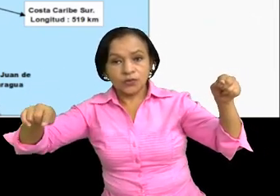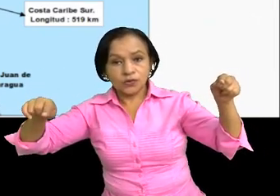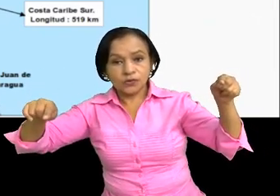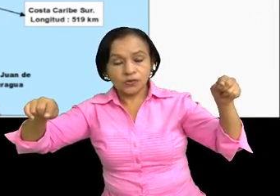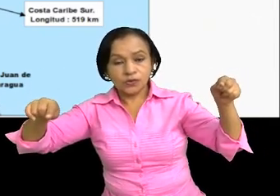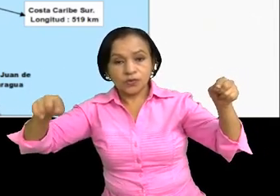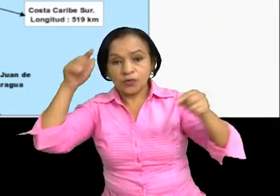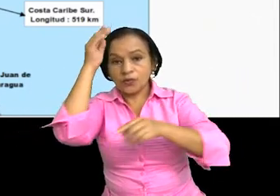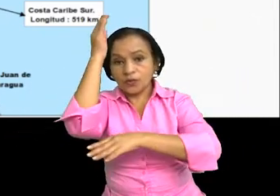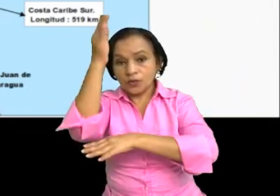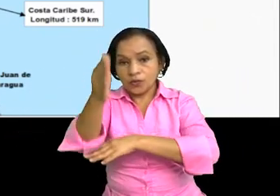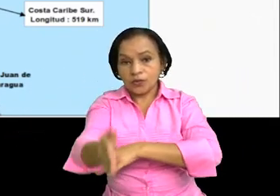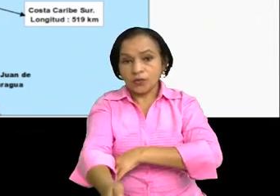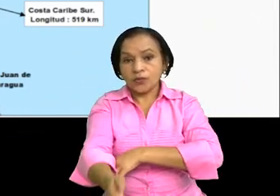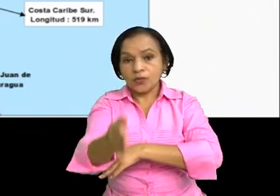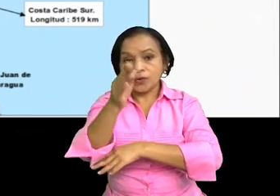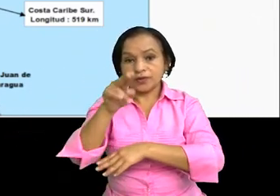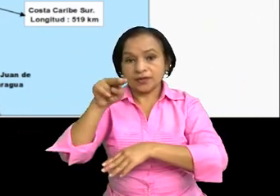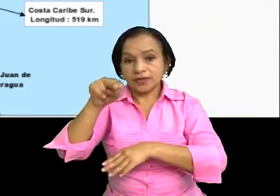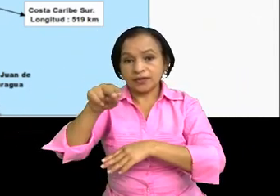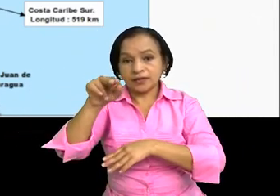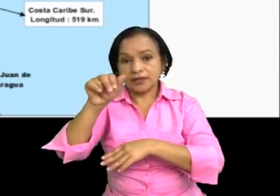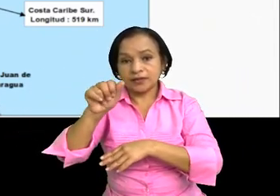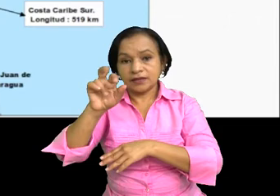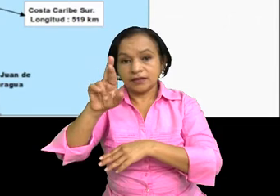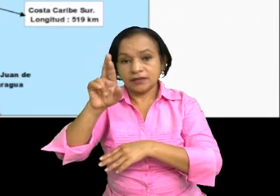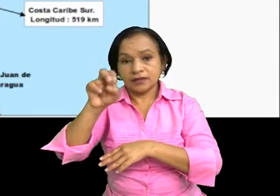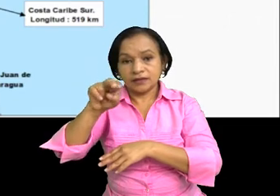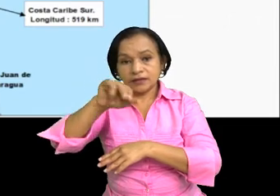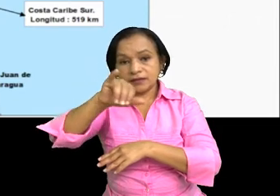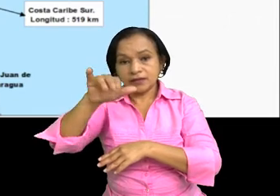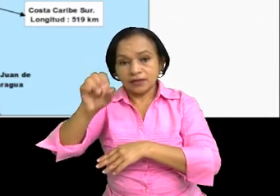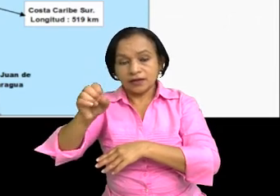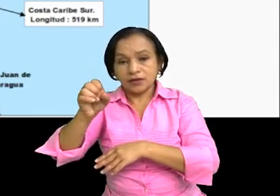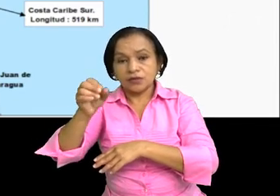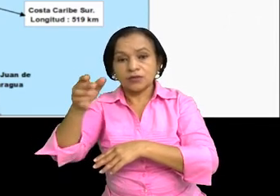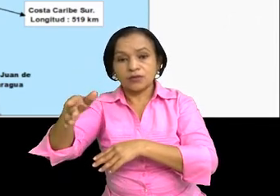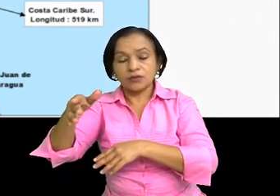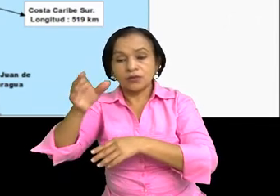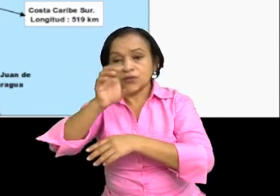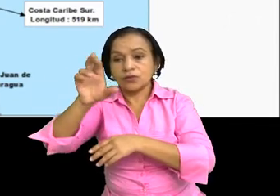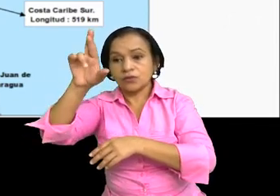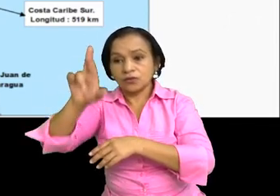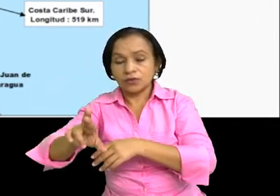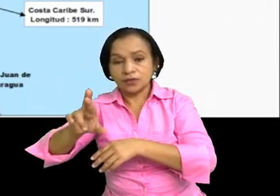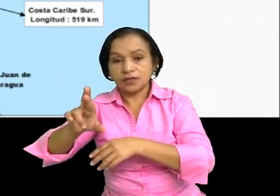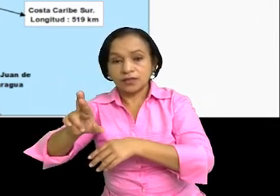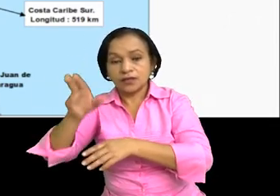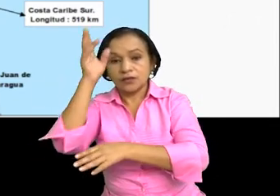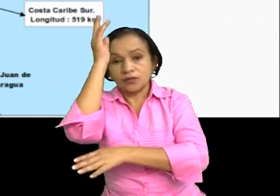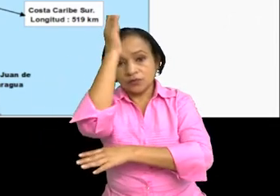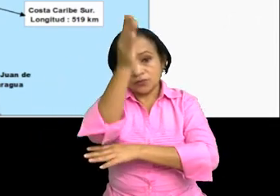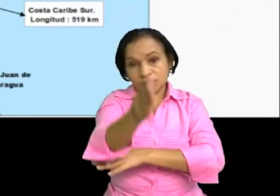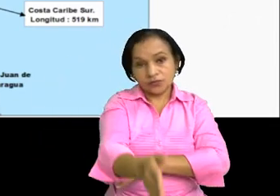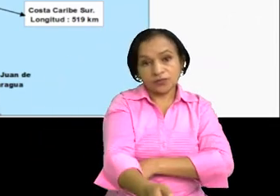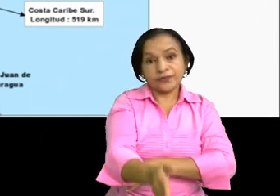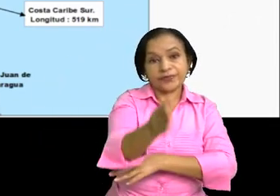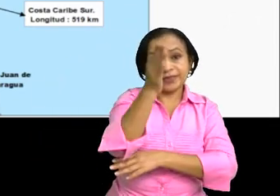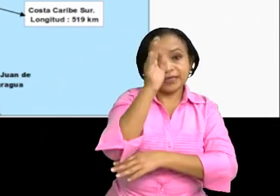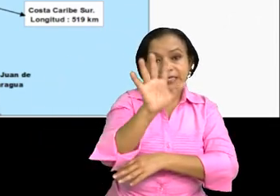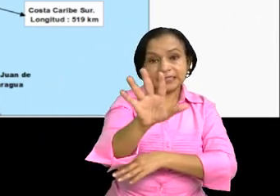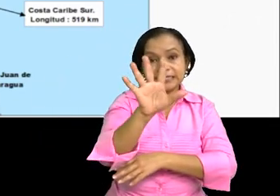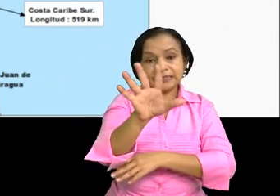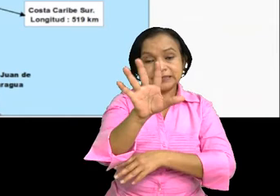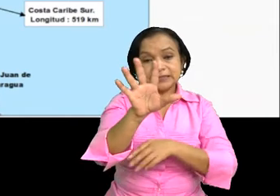sector fronterizo del Naranjo, frontera con Costa Rica. Así están vistas las cosas en 5